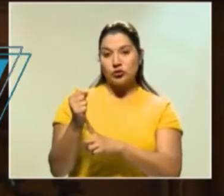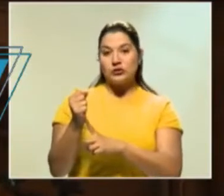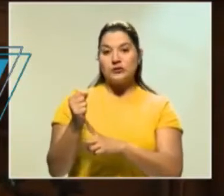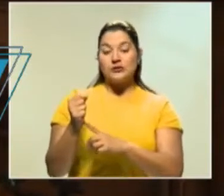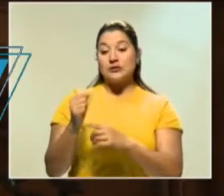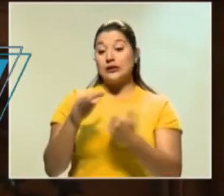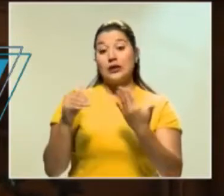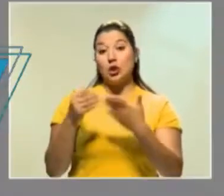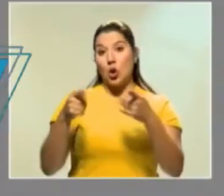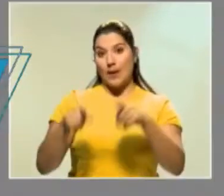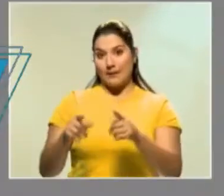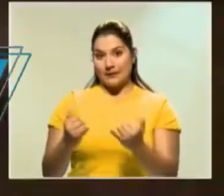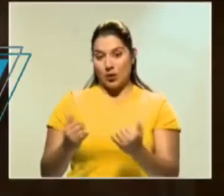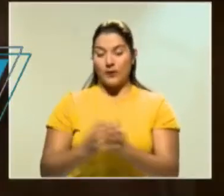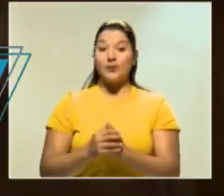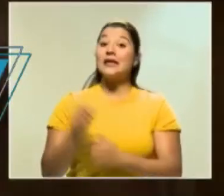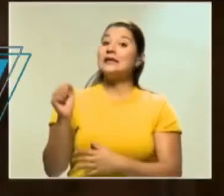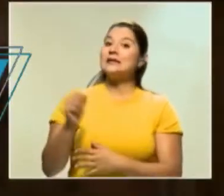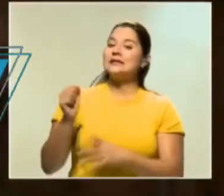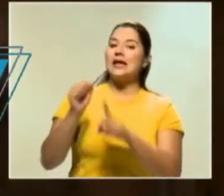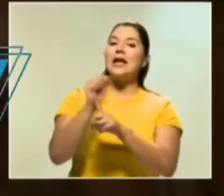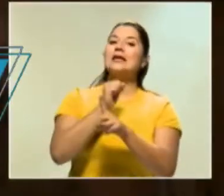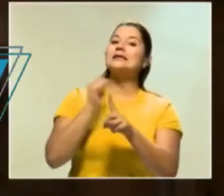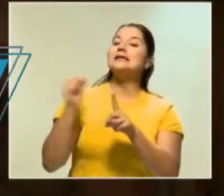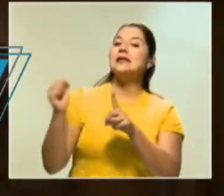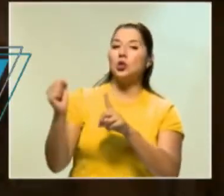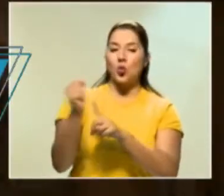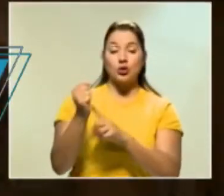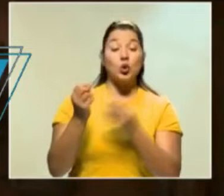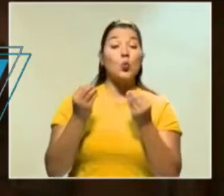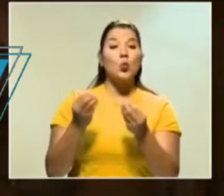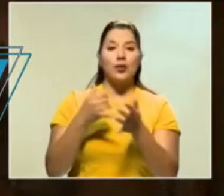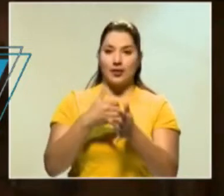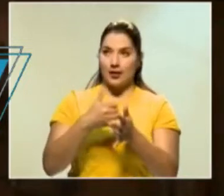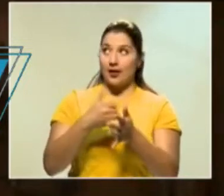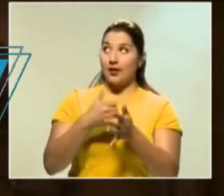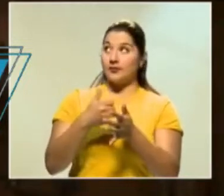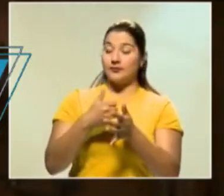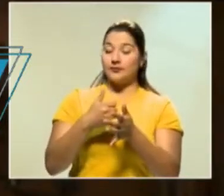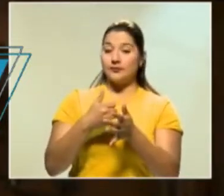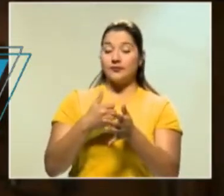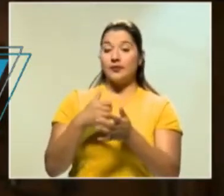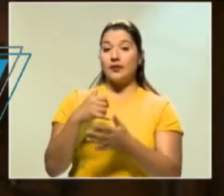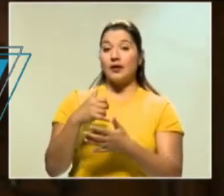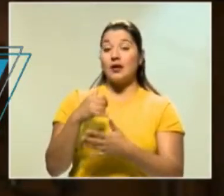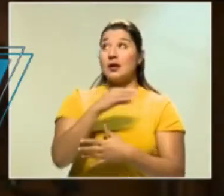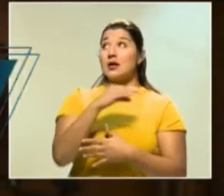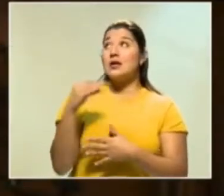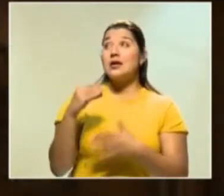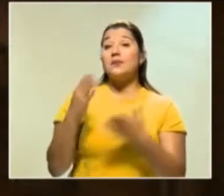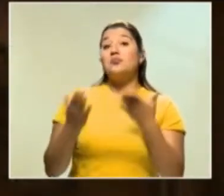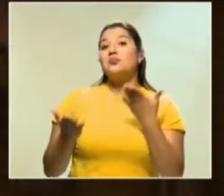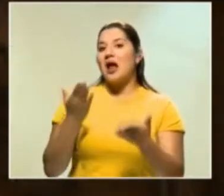días. En efecto, la situación es una situación delicada que se va seguramente